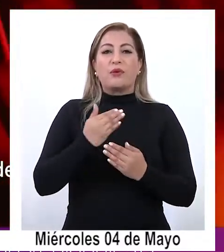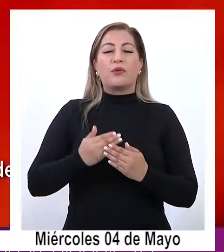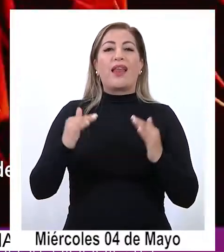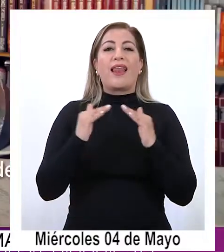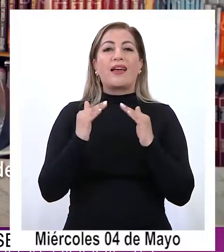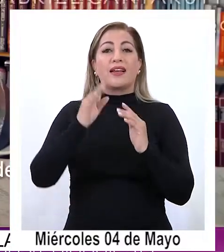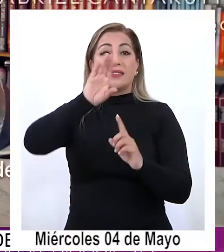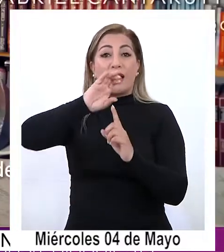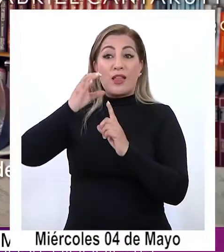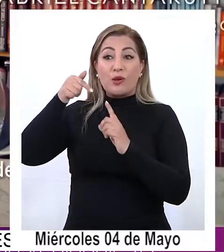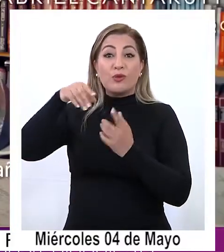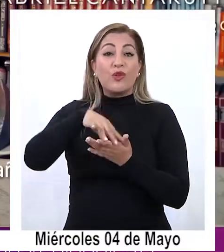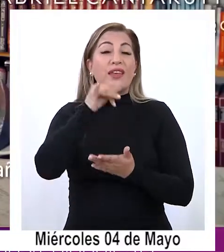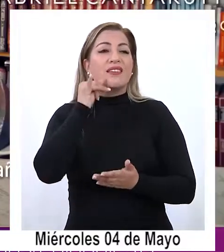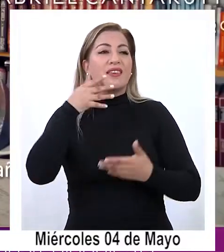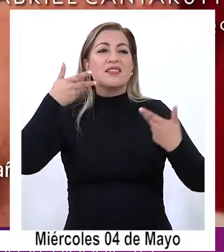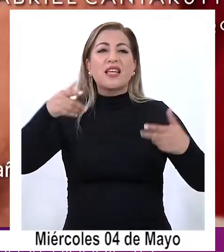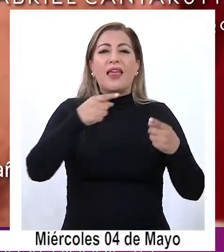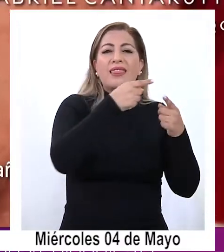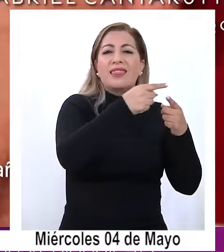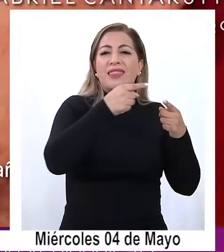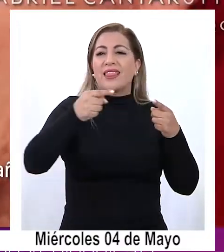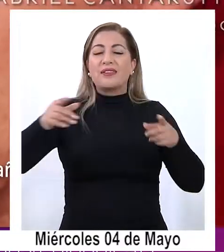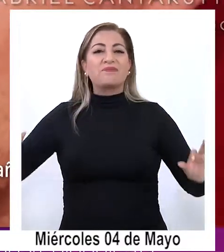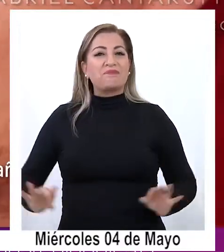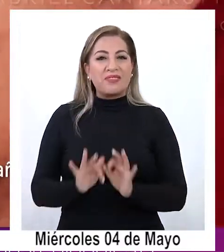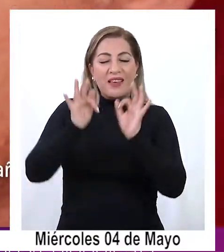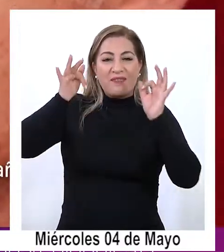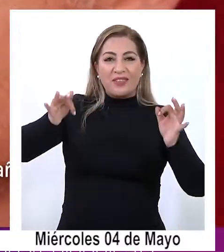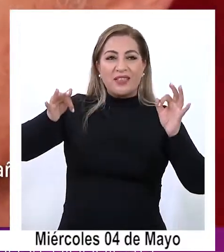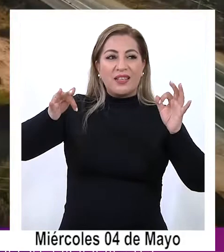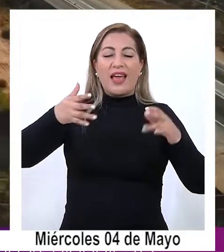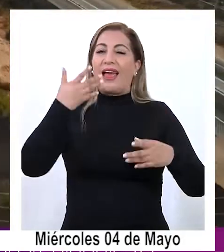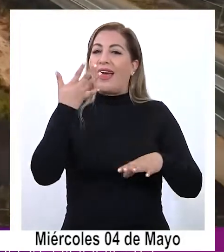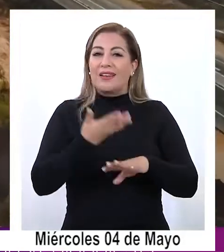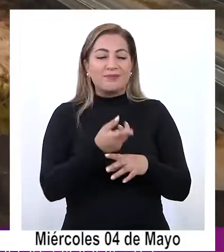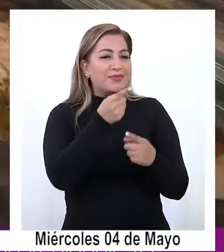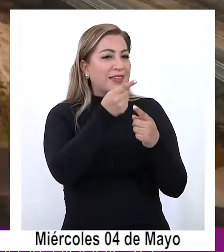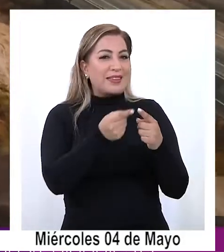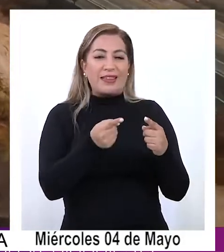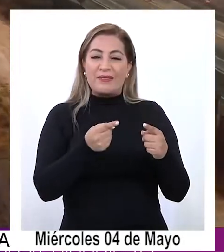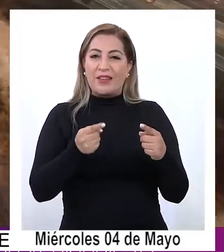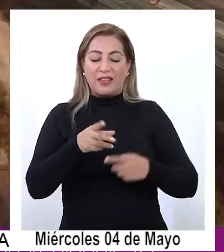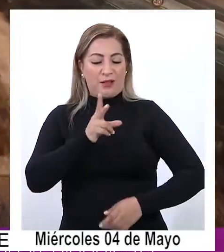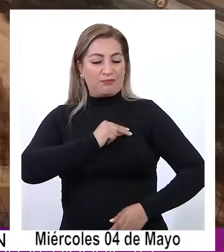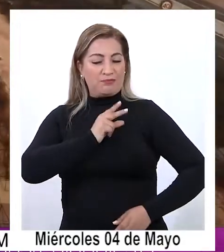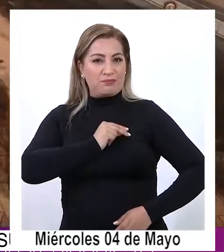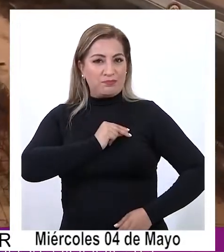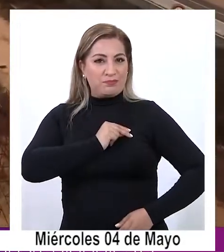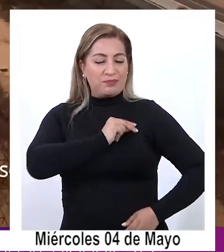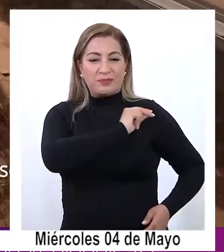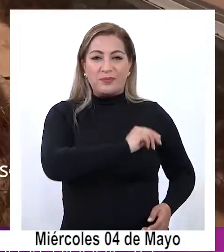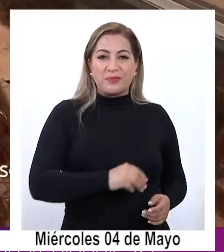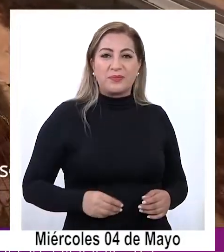Casa de la Cultura, ha circulado por diversos festivales obteniendo una serie de distinciones.